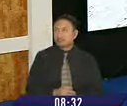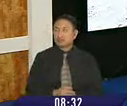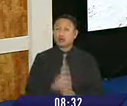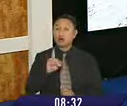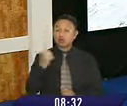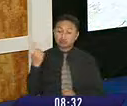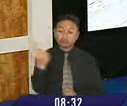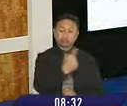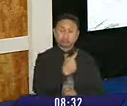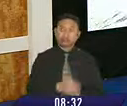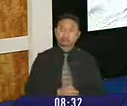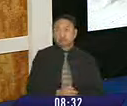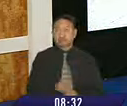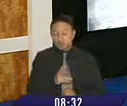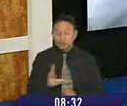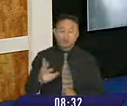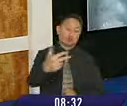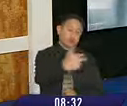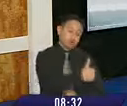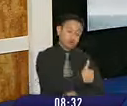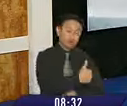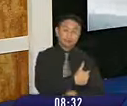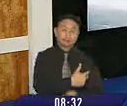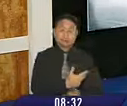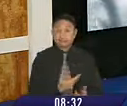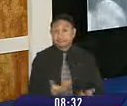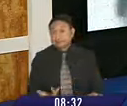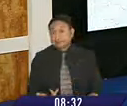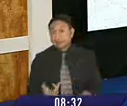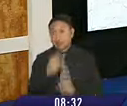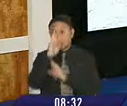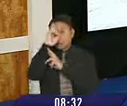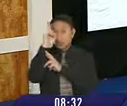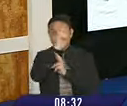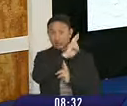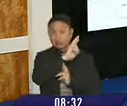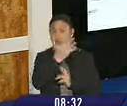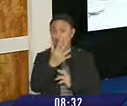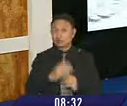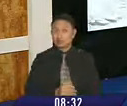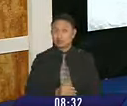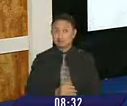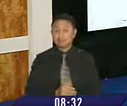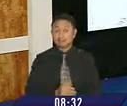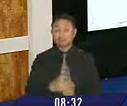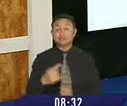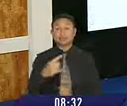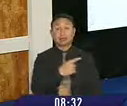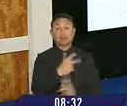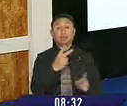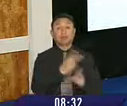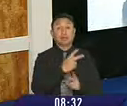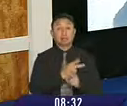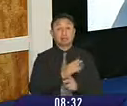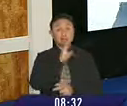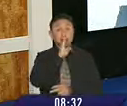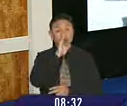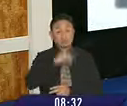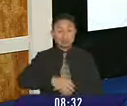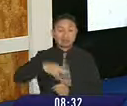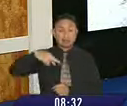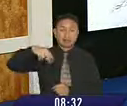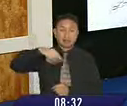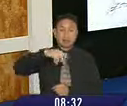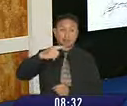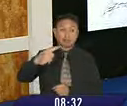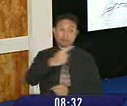en U, pues no paran y por ahí mismo se dan la vuelta en U. Entonces, los que corren peligro siempre son los peatones.